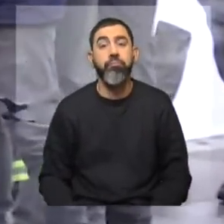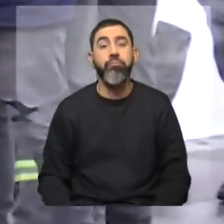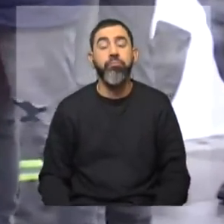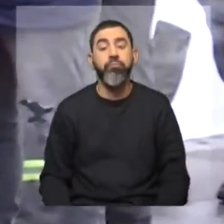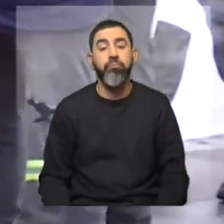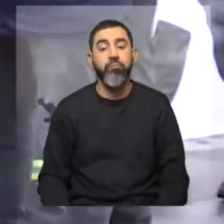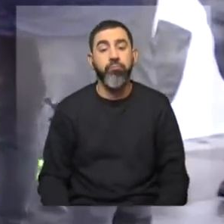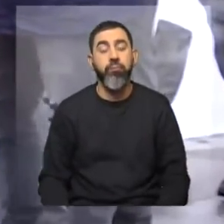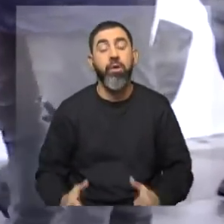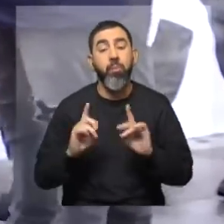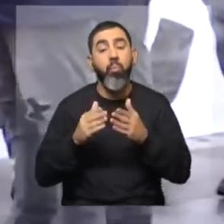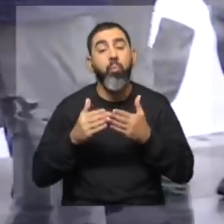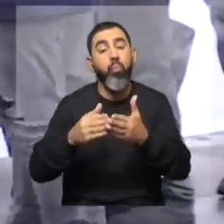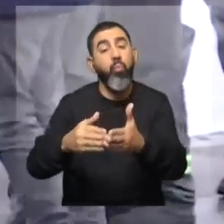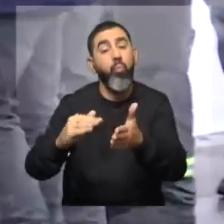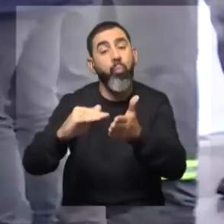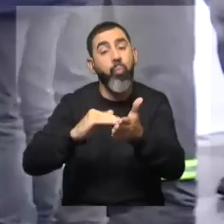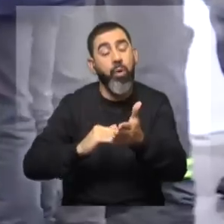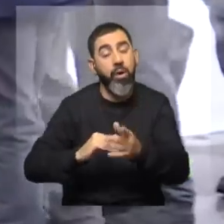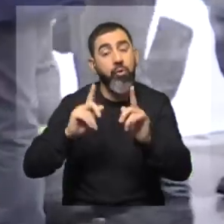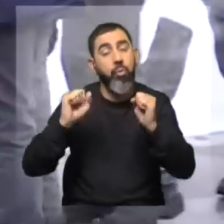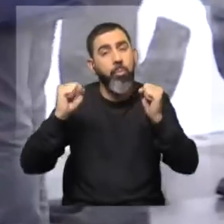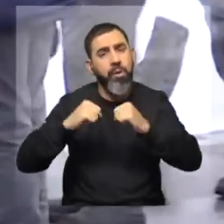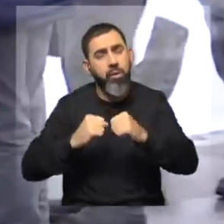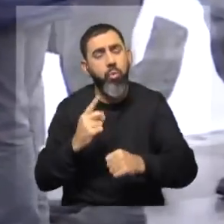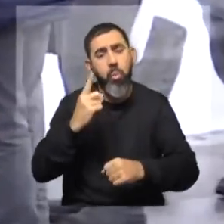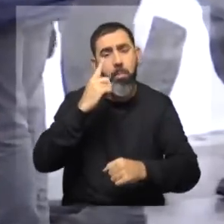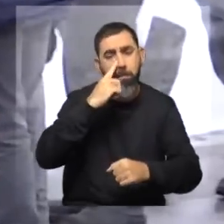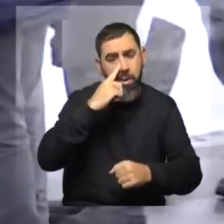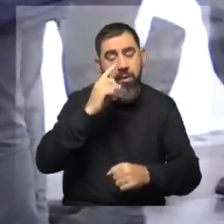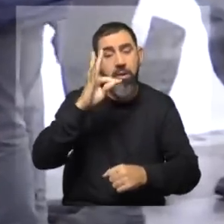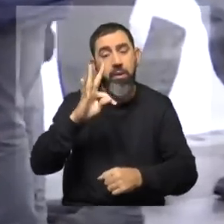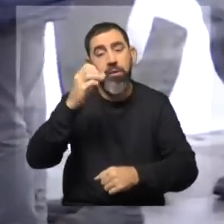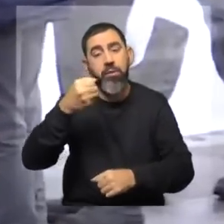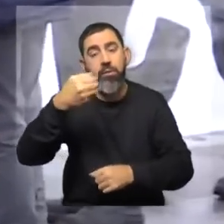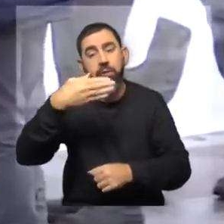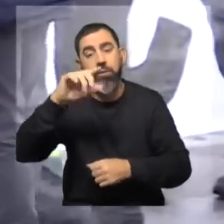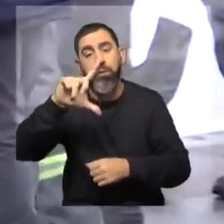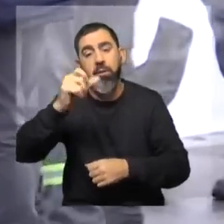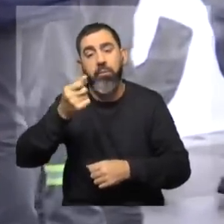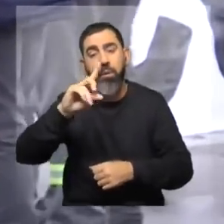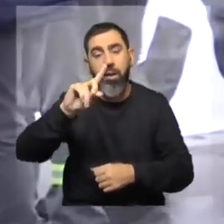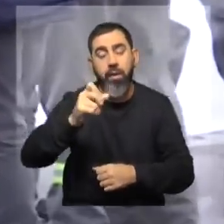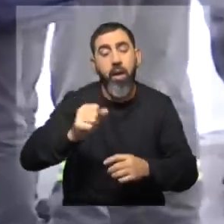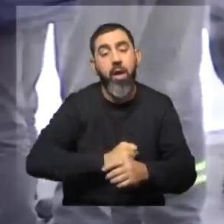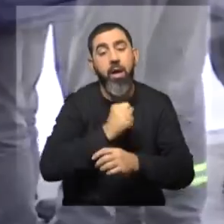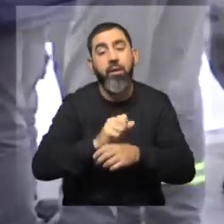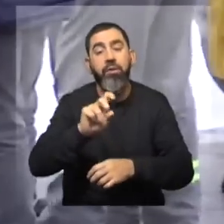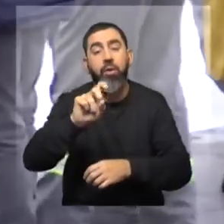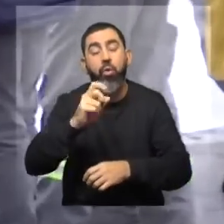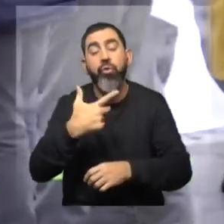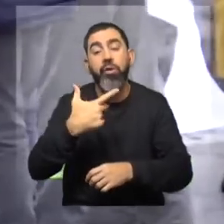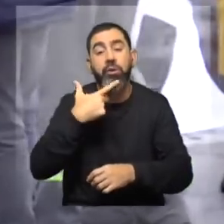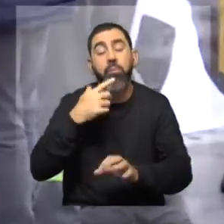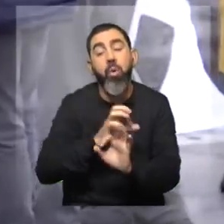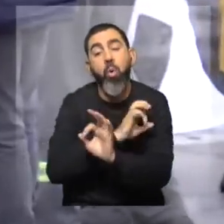este en el puerto este y en paysandú en Minas este entablada y bueno van a continuar hasta hasta el 12 de septiembre o si